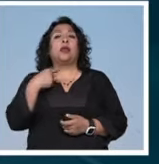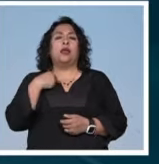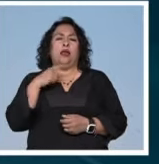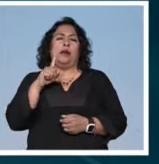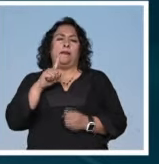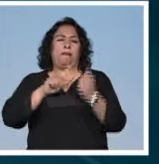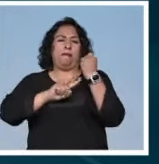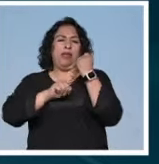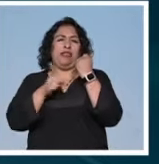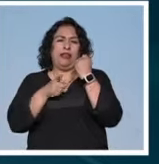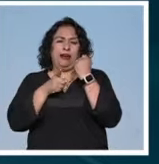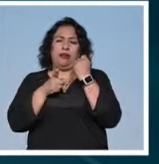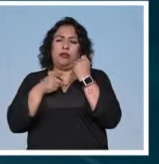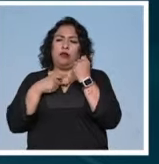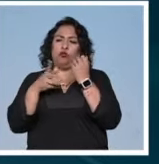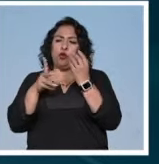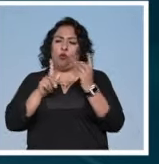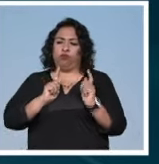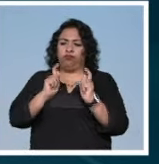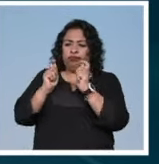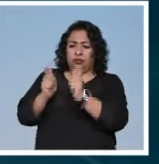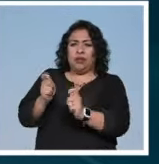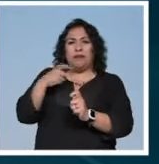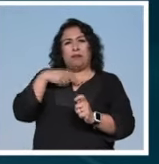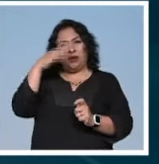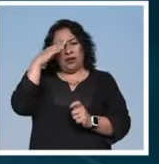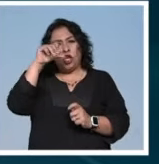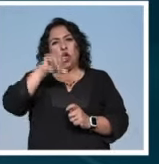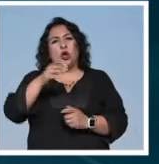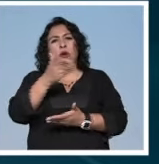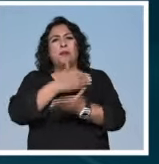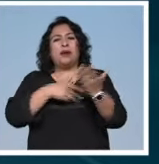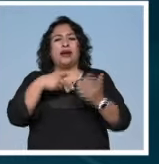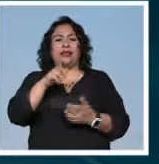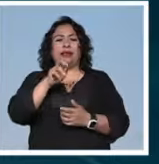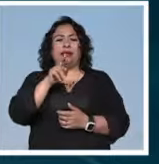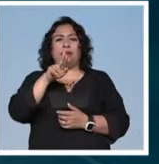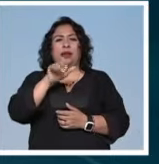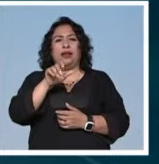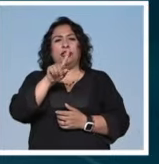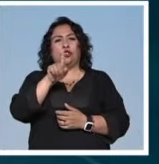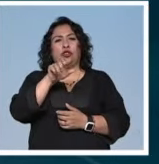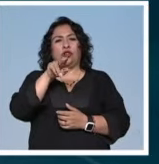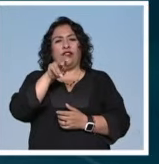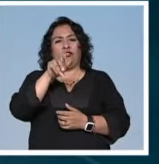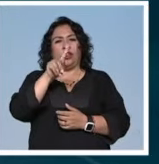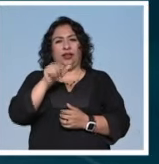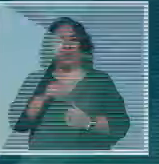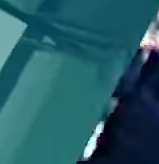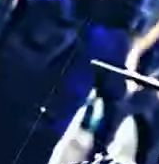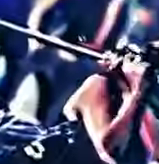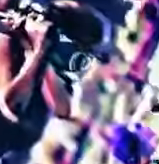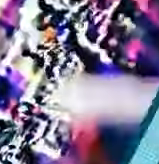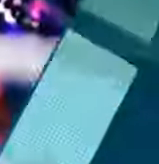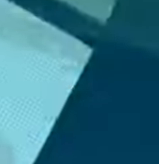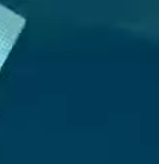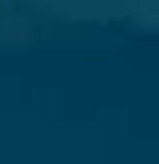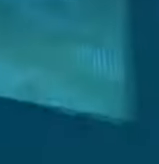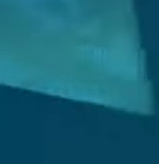Maternidad subrogada, una reflexión que nos comparte esta noche Kimberly Armengol en Zona Violeta.